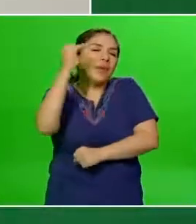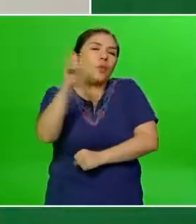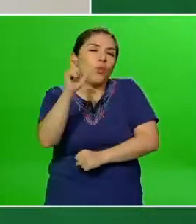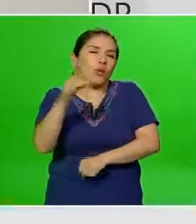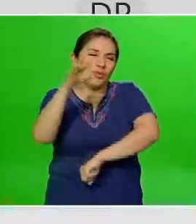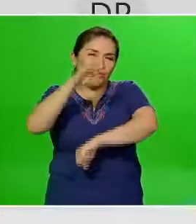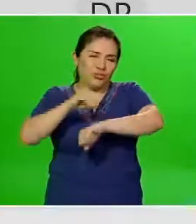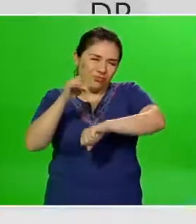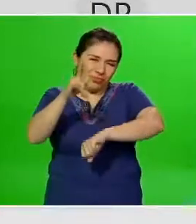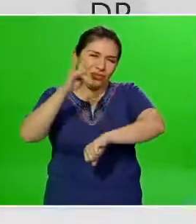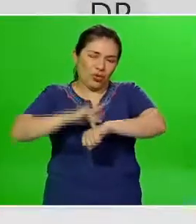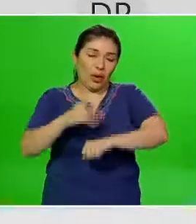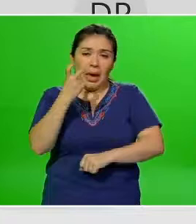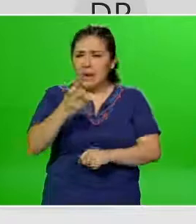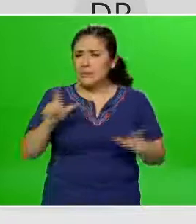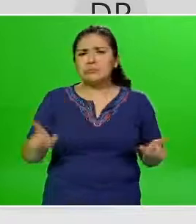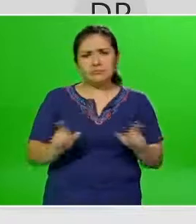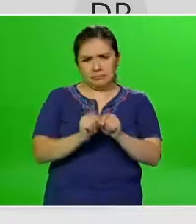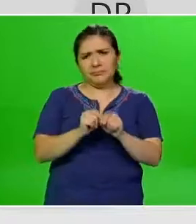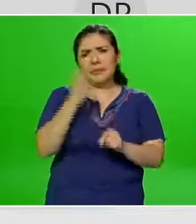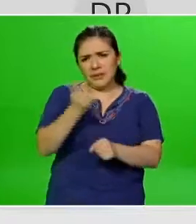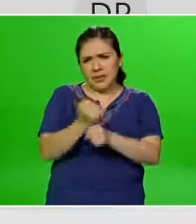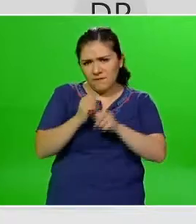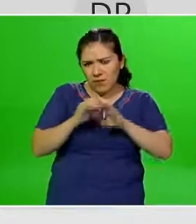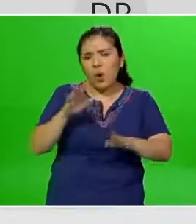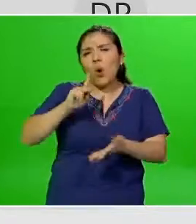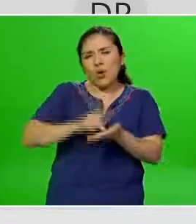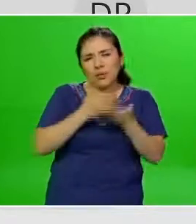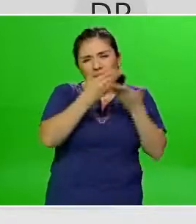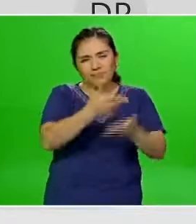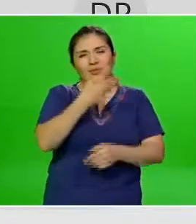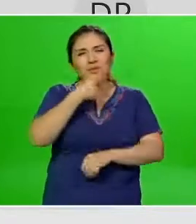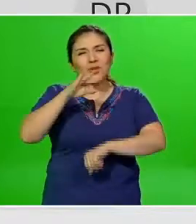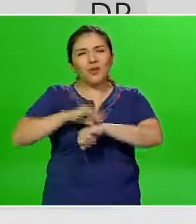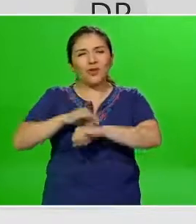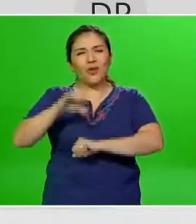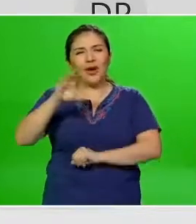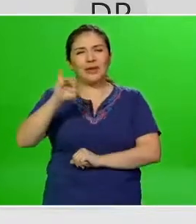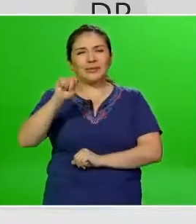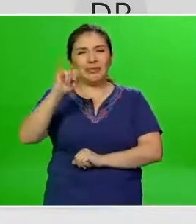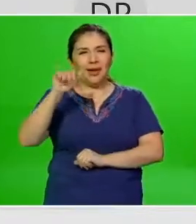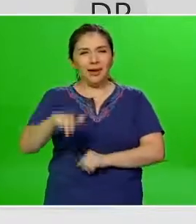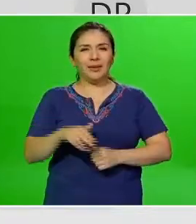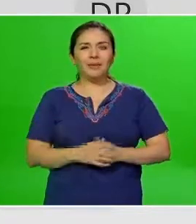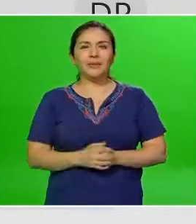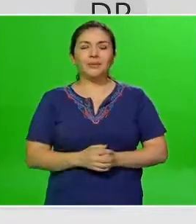hasta el momento la actualización. Me devuelvo el uso de la voz al doctor Cristian Zaragoza.